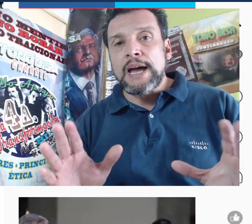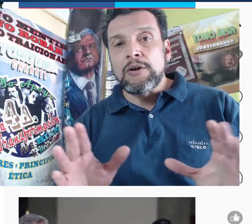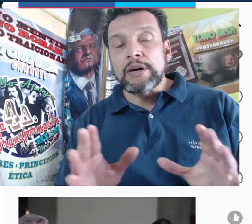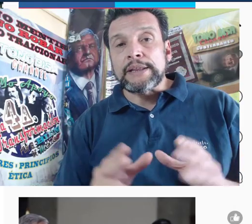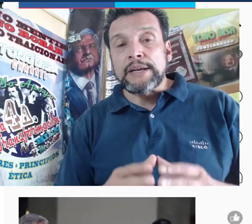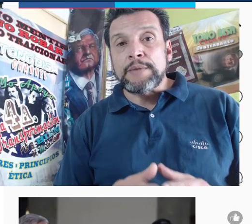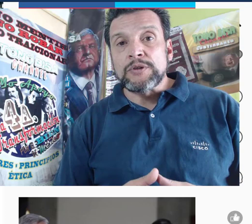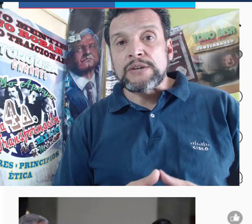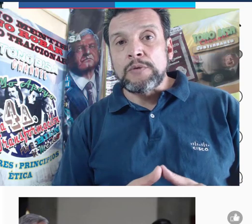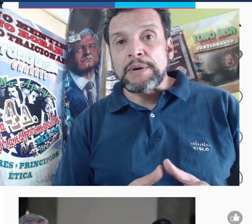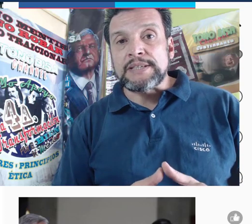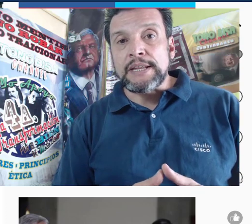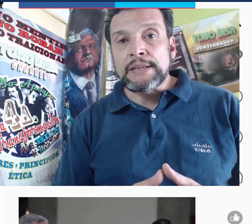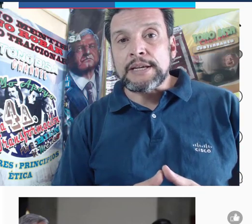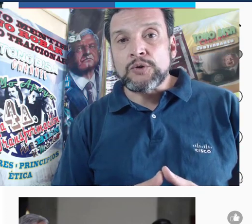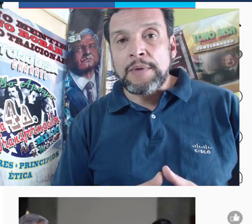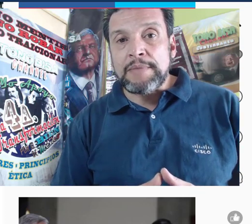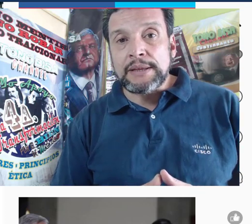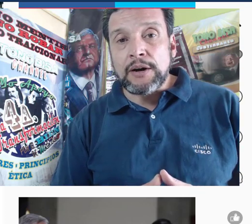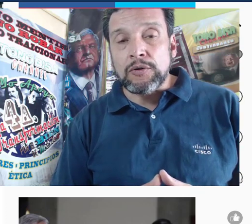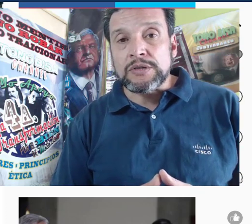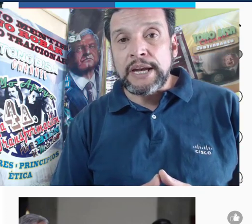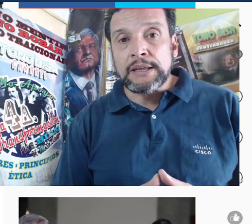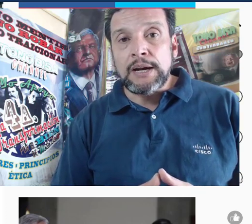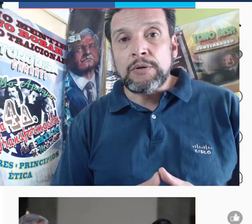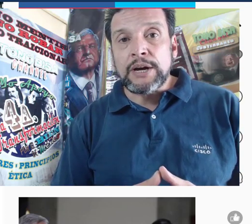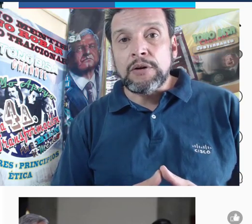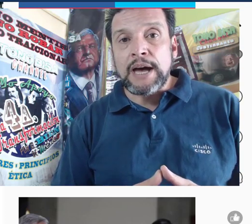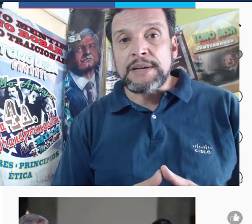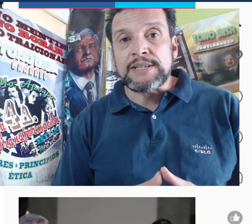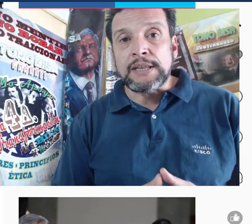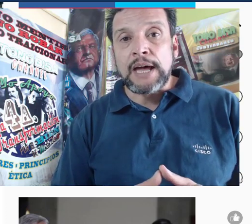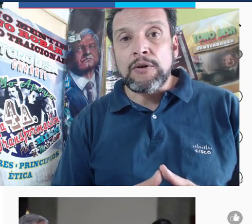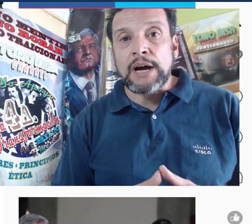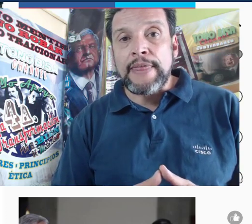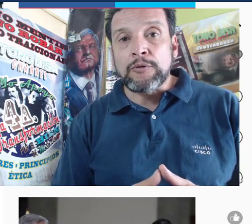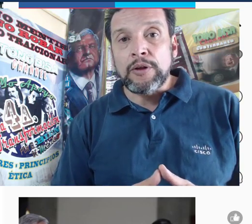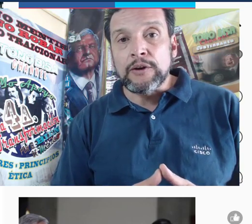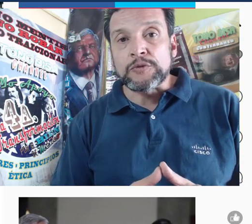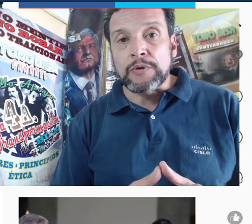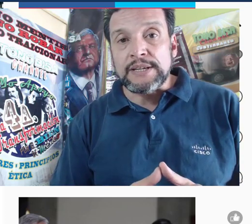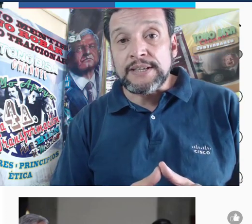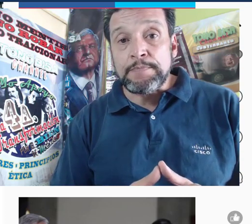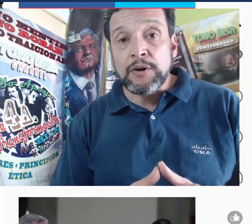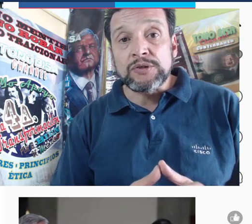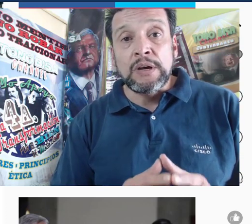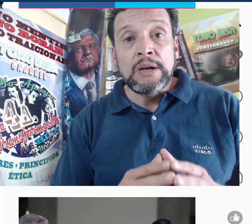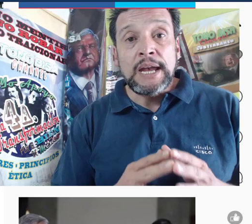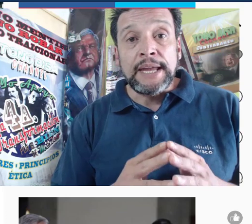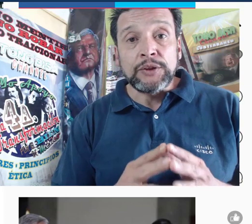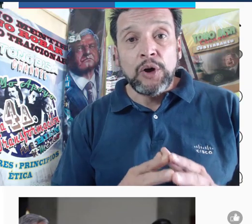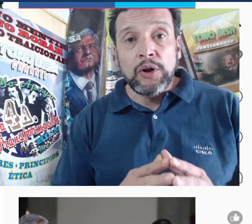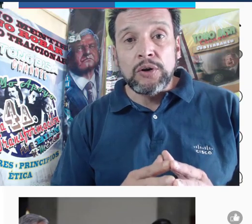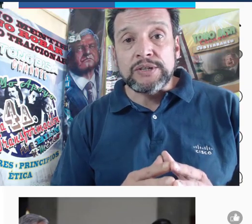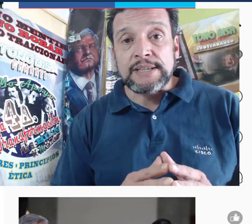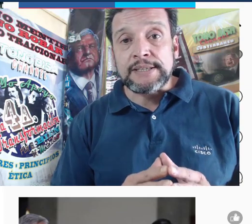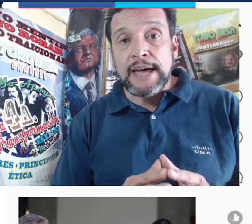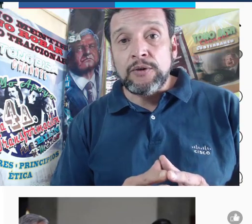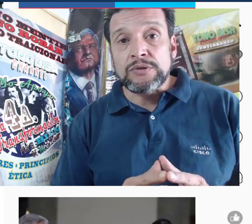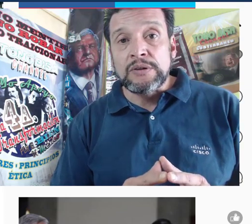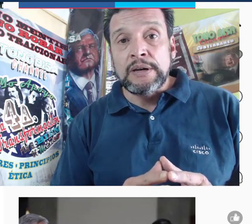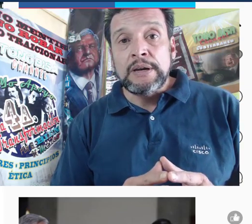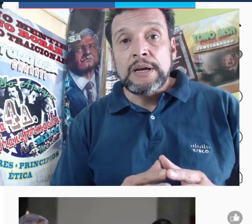Y si hay algo que tenemos es un presidente sumamente consciente, el único que ha visitado cada uno de los municipios en todos